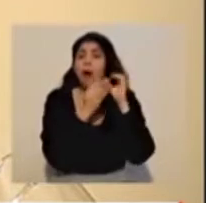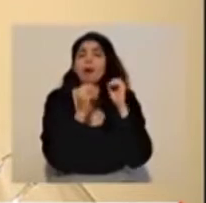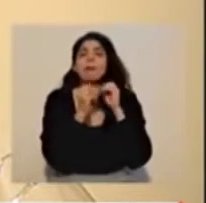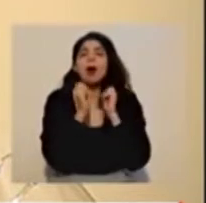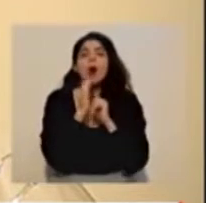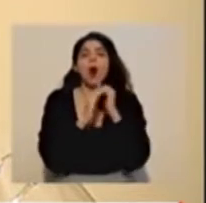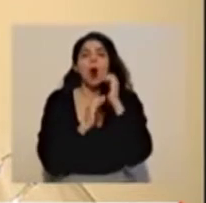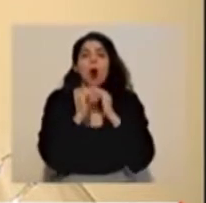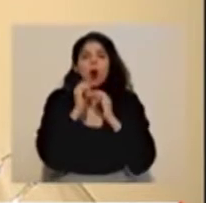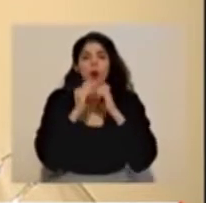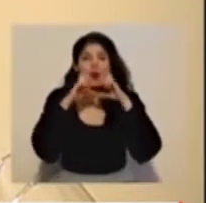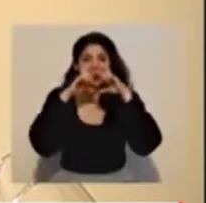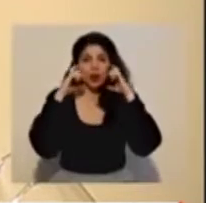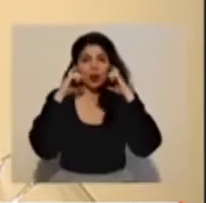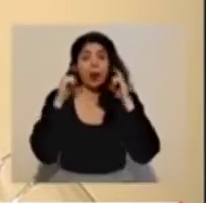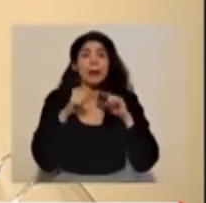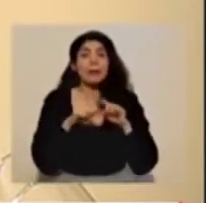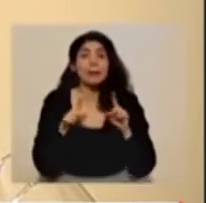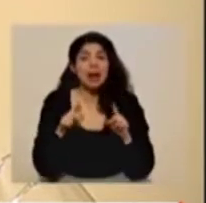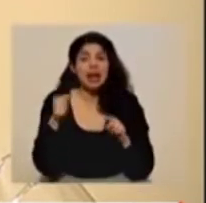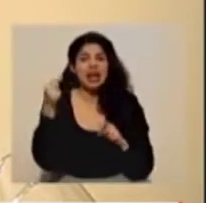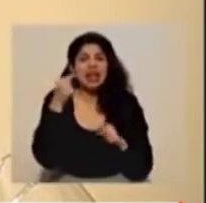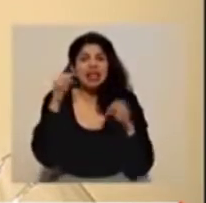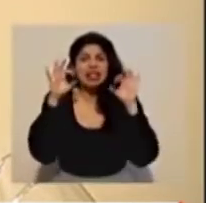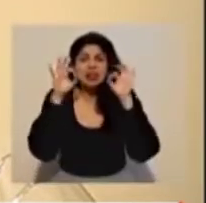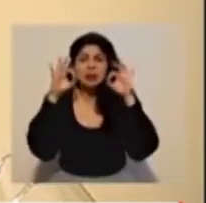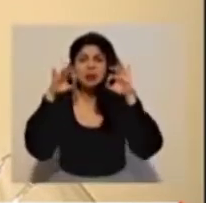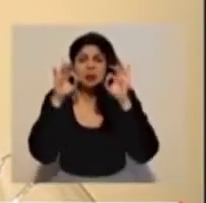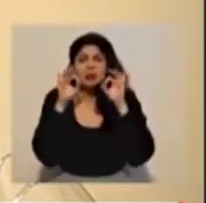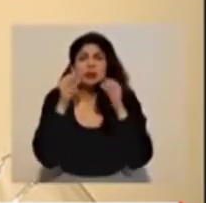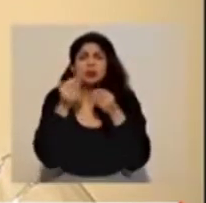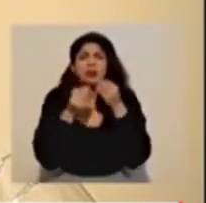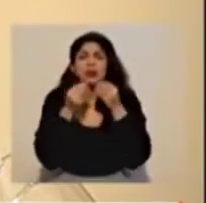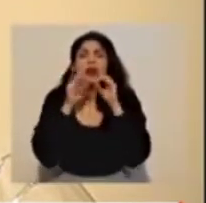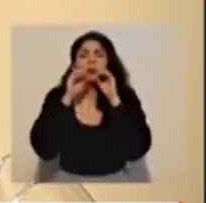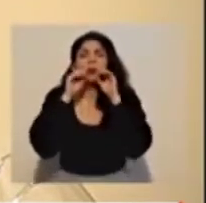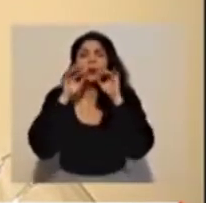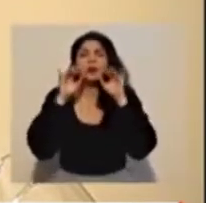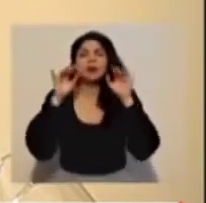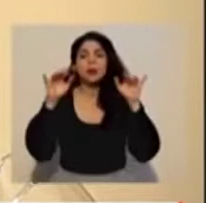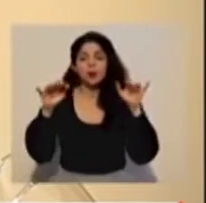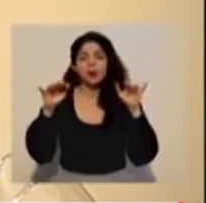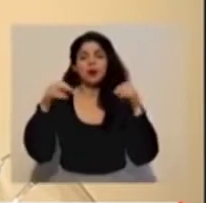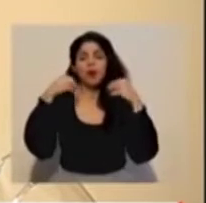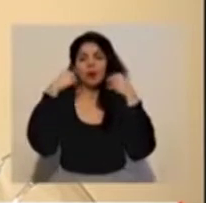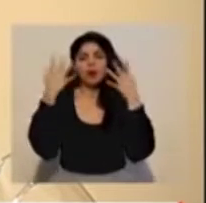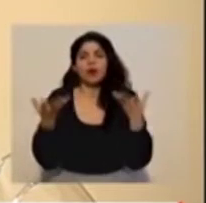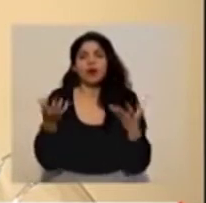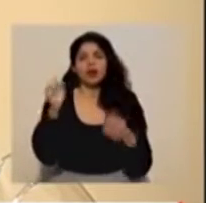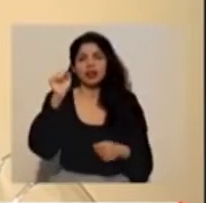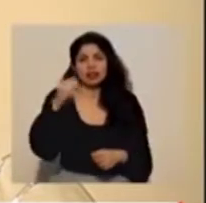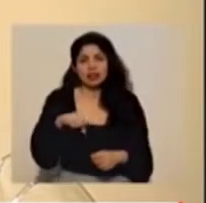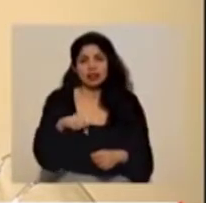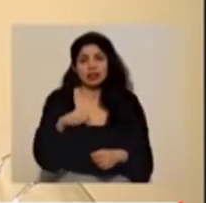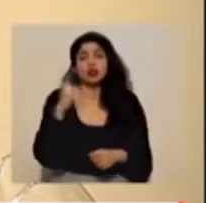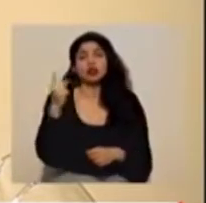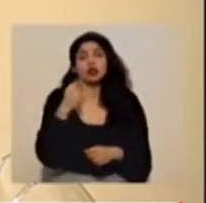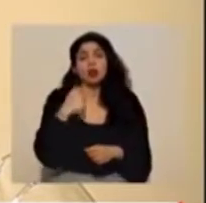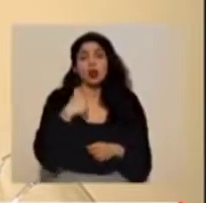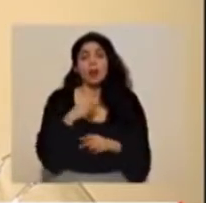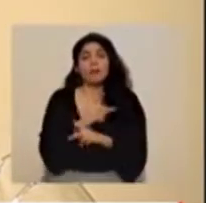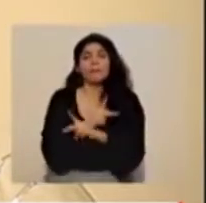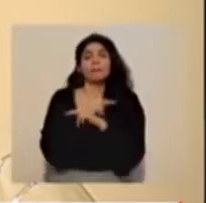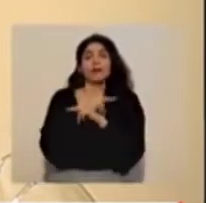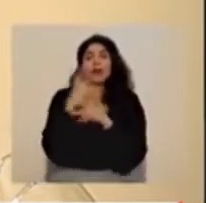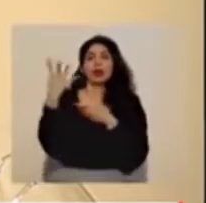confort a la hora de usarlas, pero lo que hacen es que siempre las gotitas de saliva van hacia el exterior. Lo que protegen es más bien